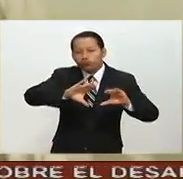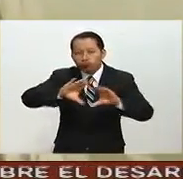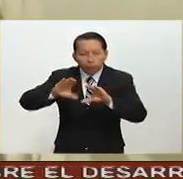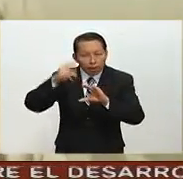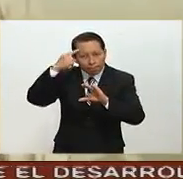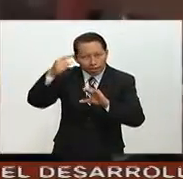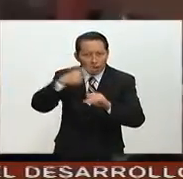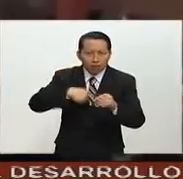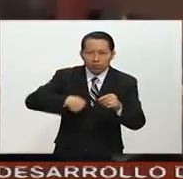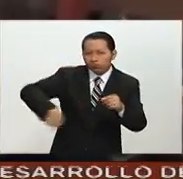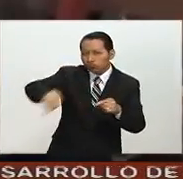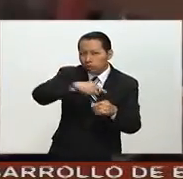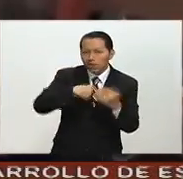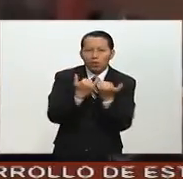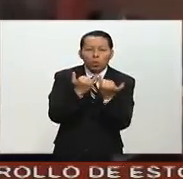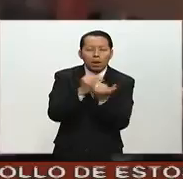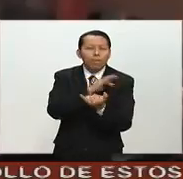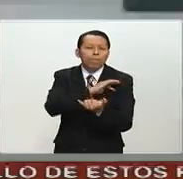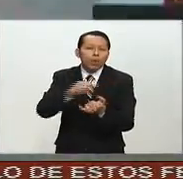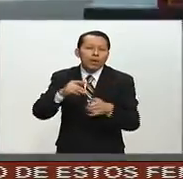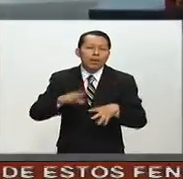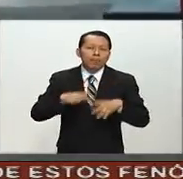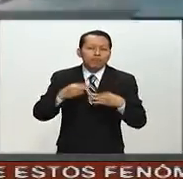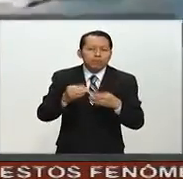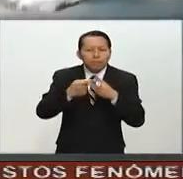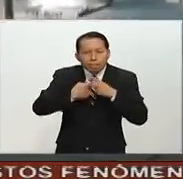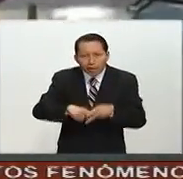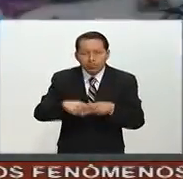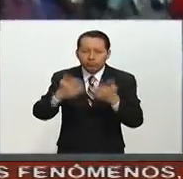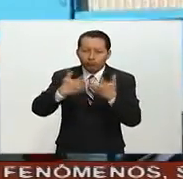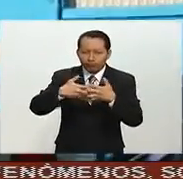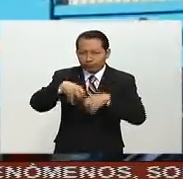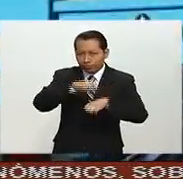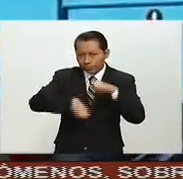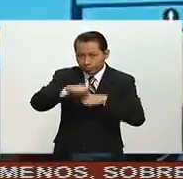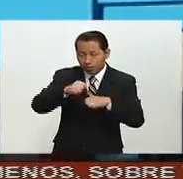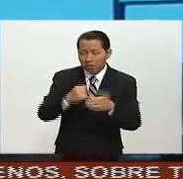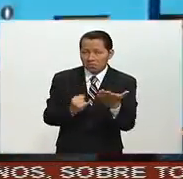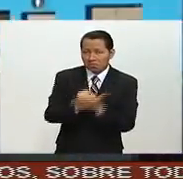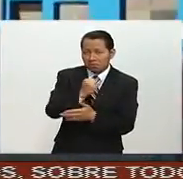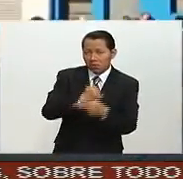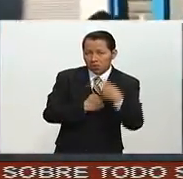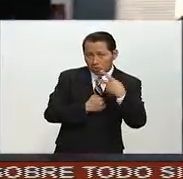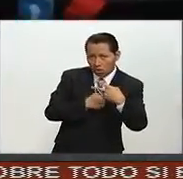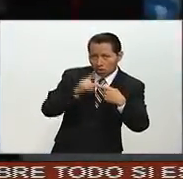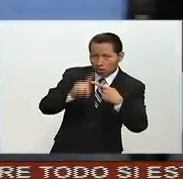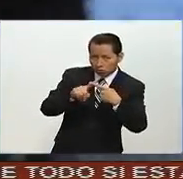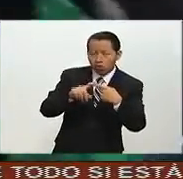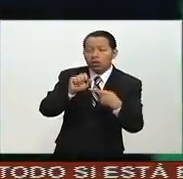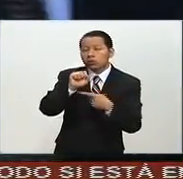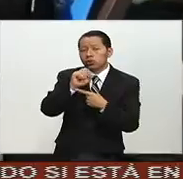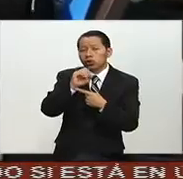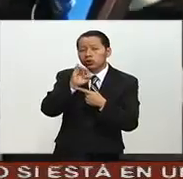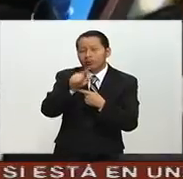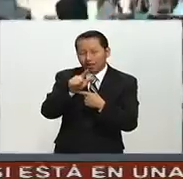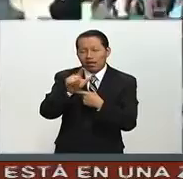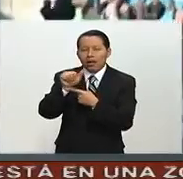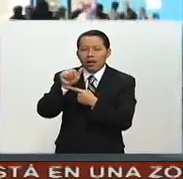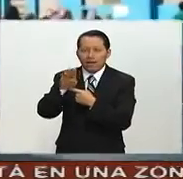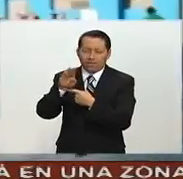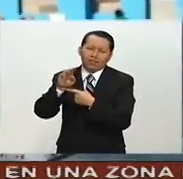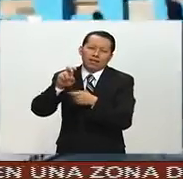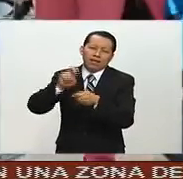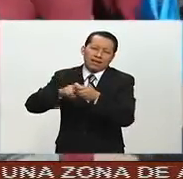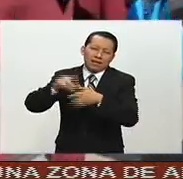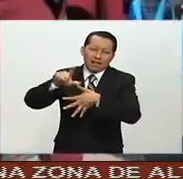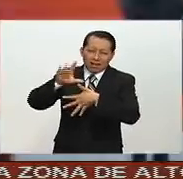que ellos también se conviertan en emprendedores. Entonces, de ahí decidí hacer 2 cosas diferentes. Uno, traerme Social Lab a México, que es la plataforma en América